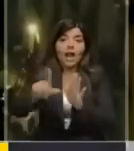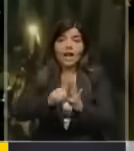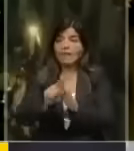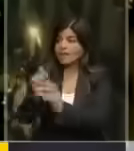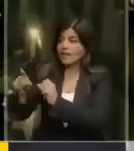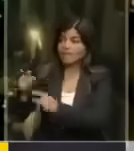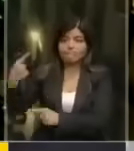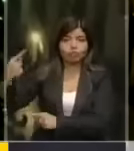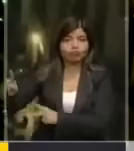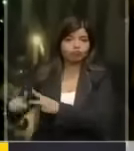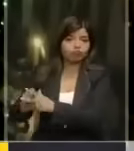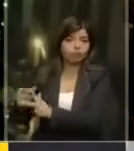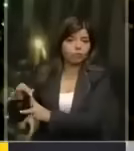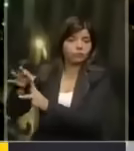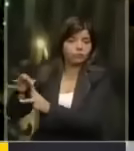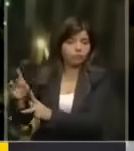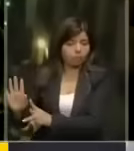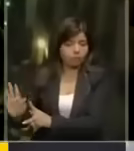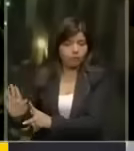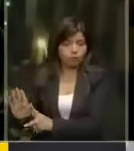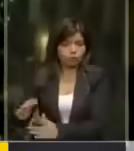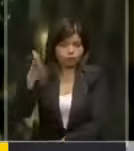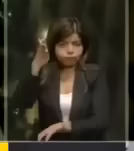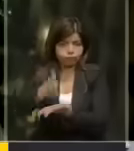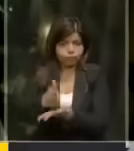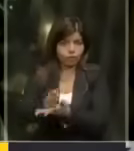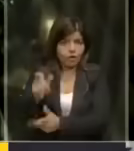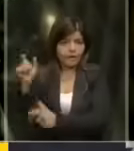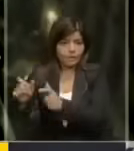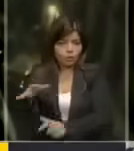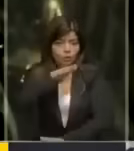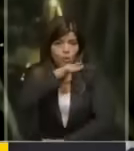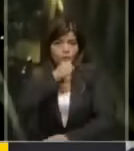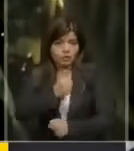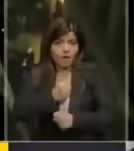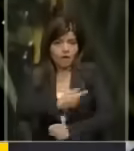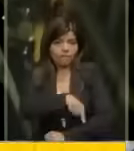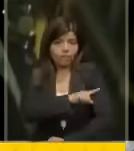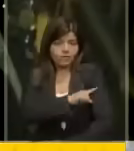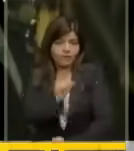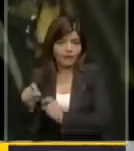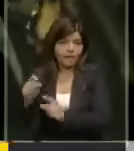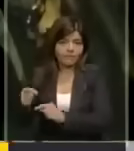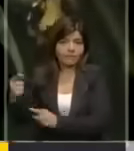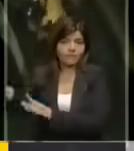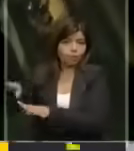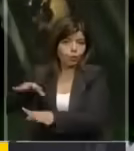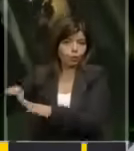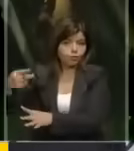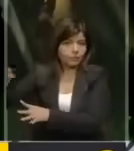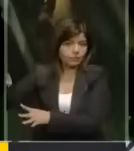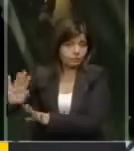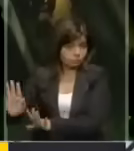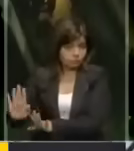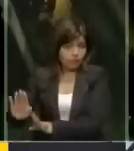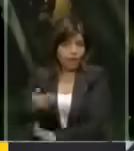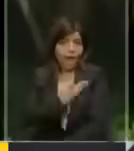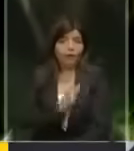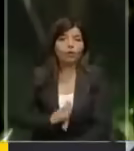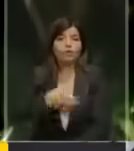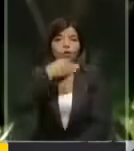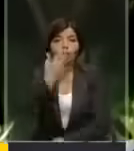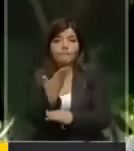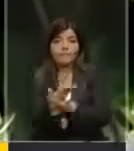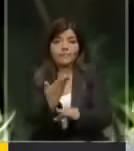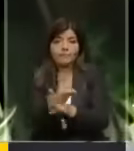privilegios. Vamos a ser implacables con aquellos que quieran utilizar la fuerza para defender sus privilegios. Al gobierno queremos pedirle